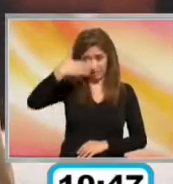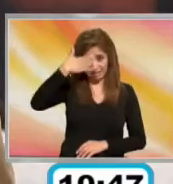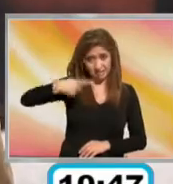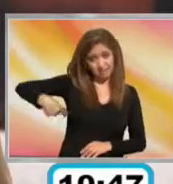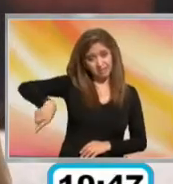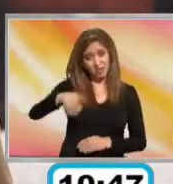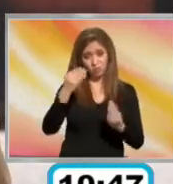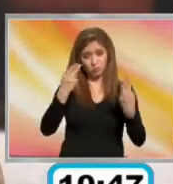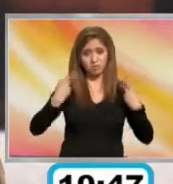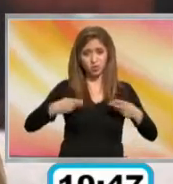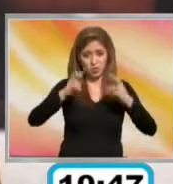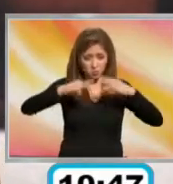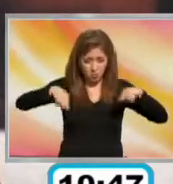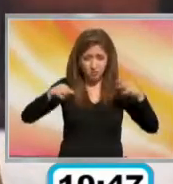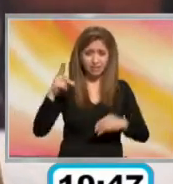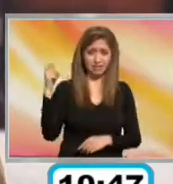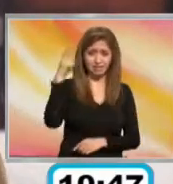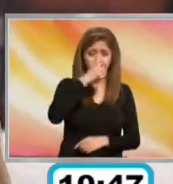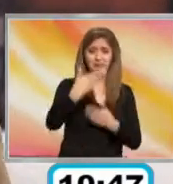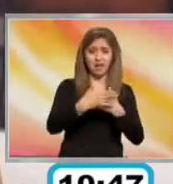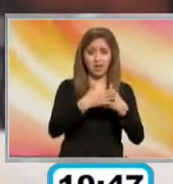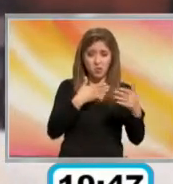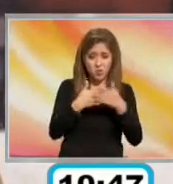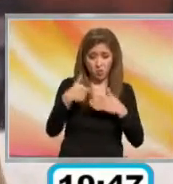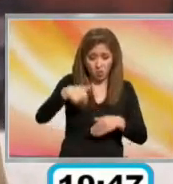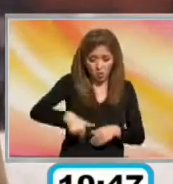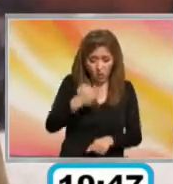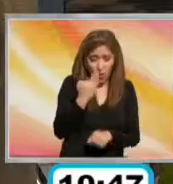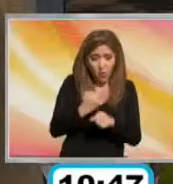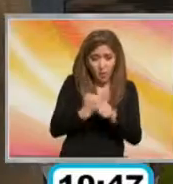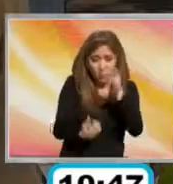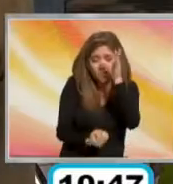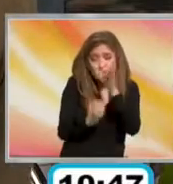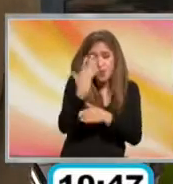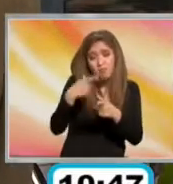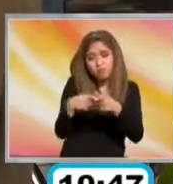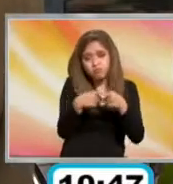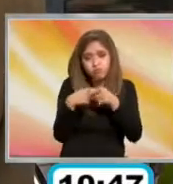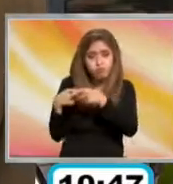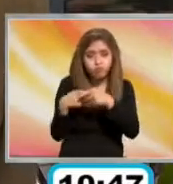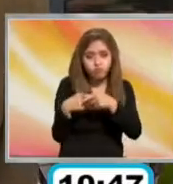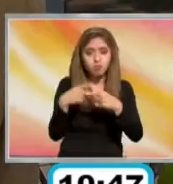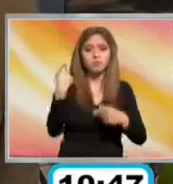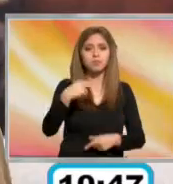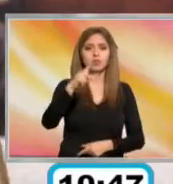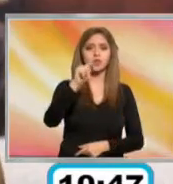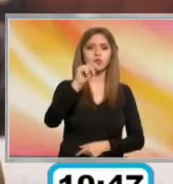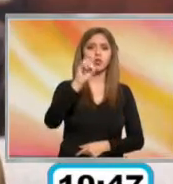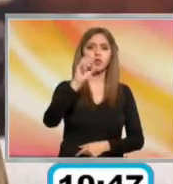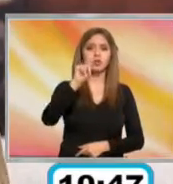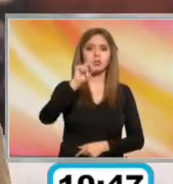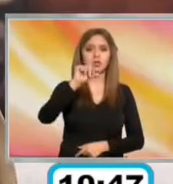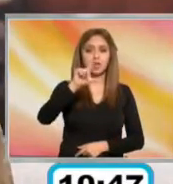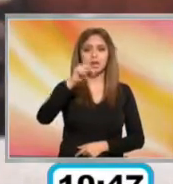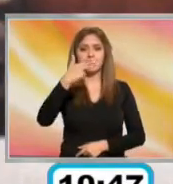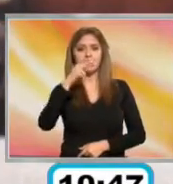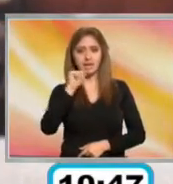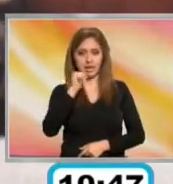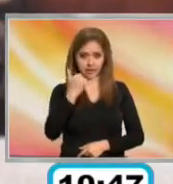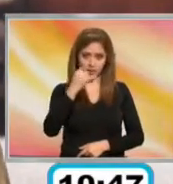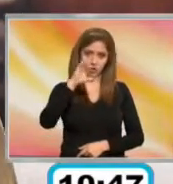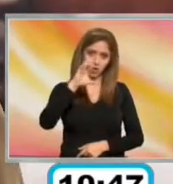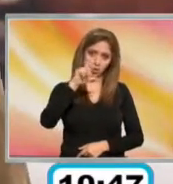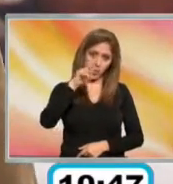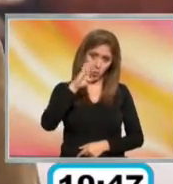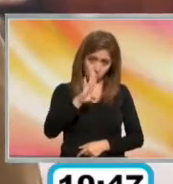músicos sacar en la actualidad un material discográfico. Ustedes sacan un material discográfico que es el de Total High Club y les va muy